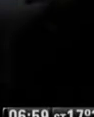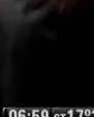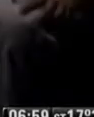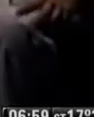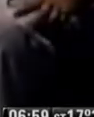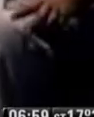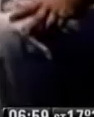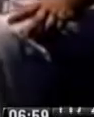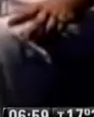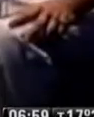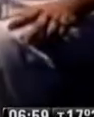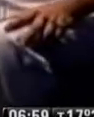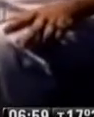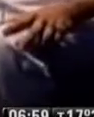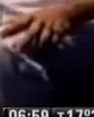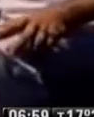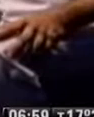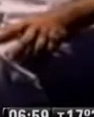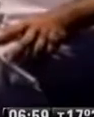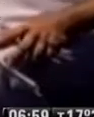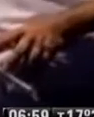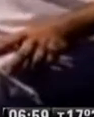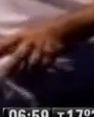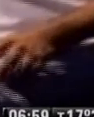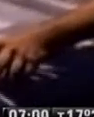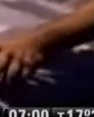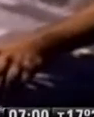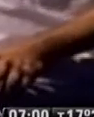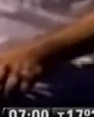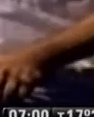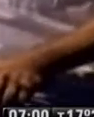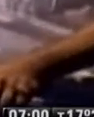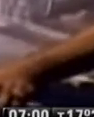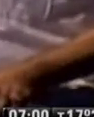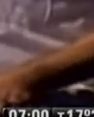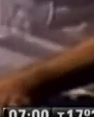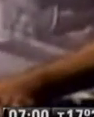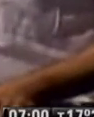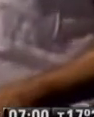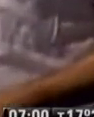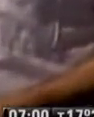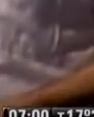canción maternal. El árbol guarda la esencia